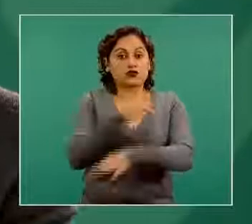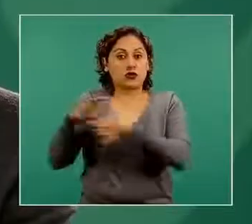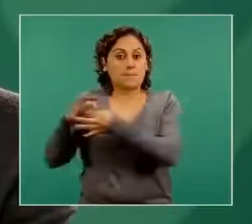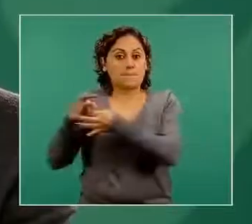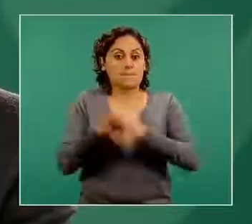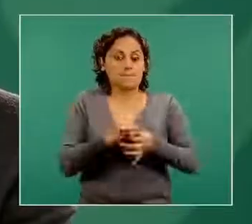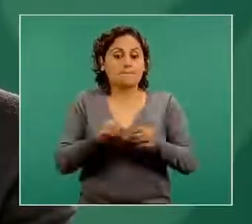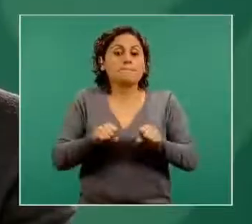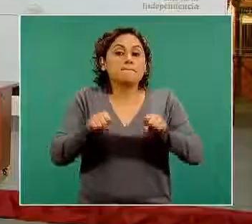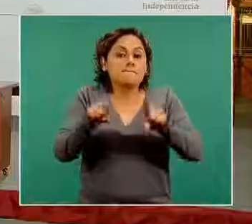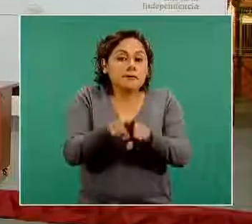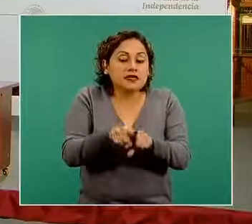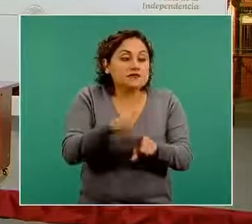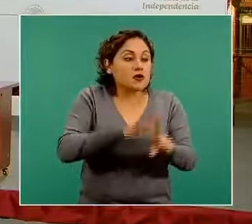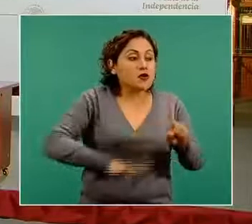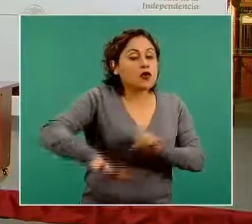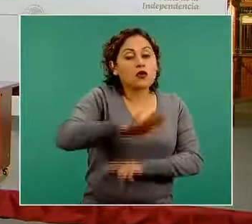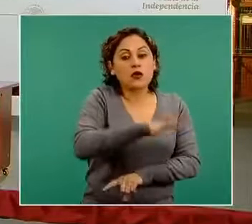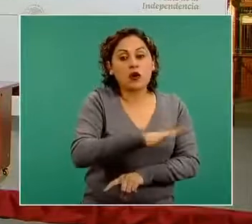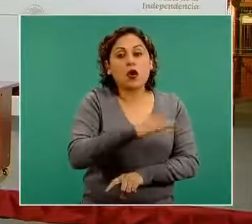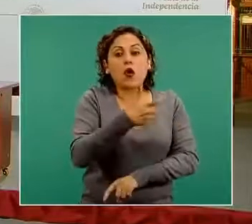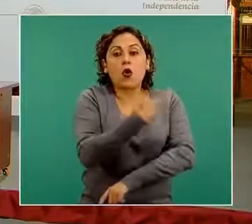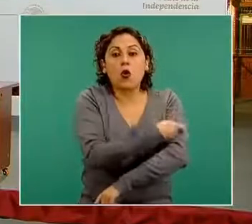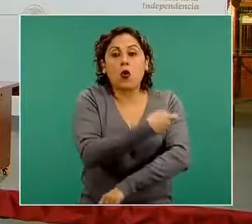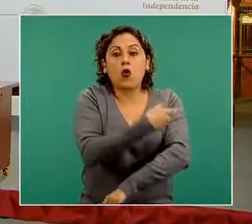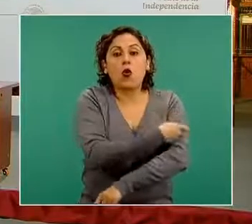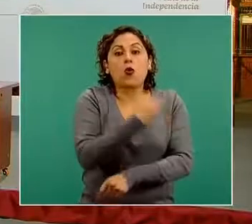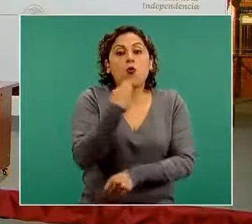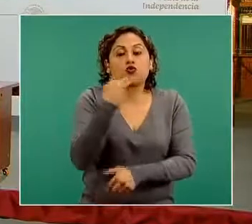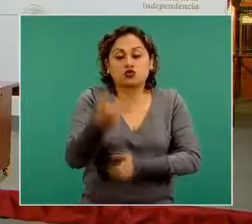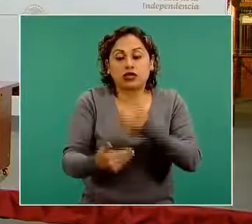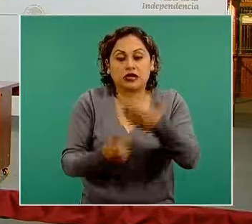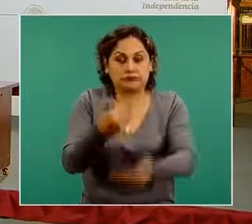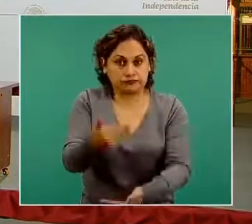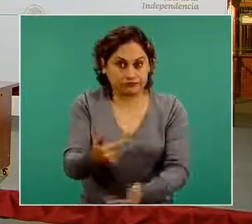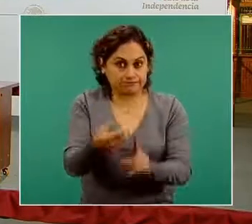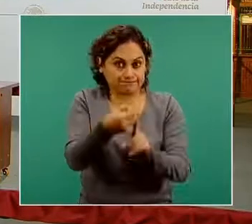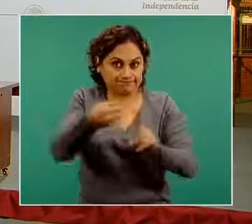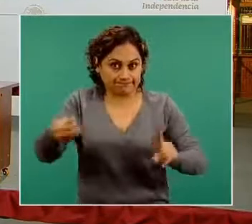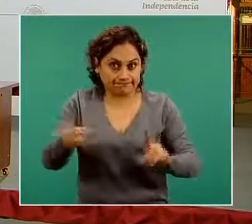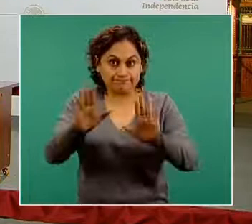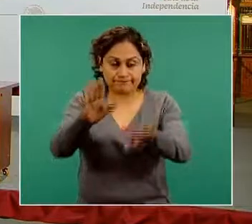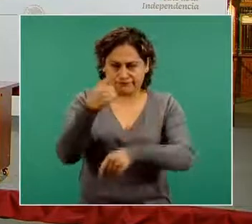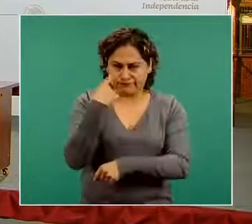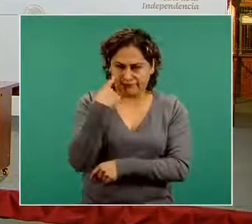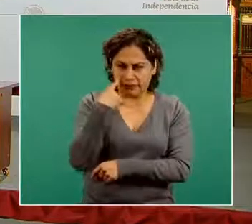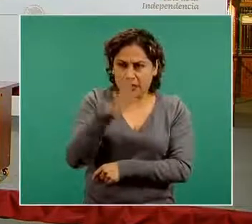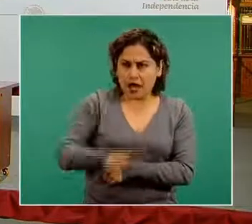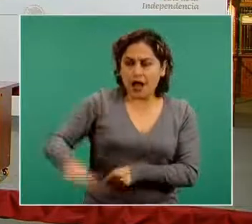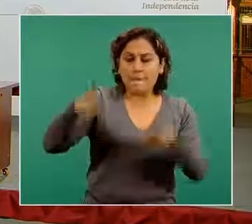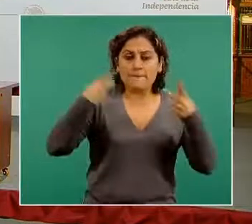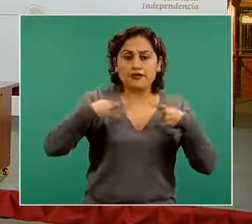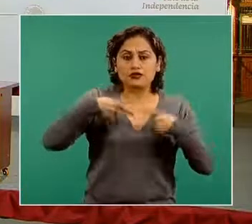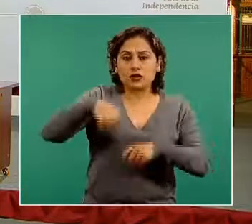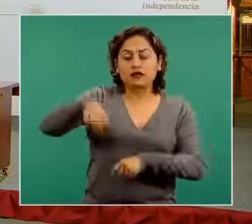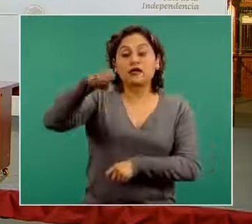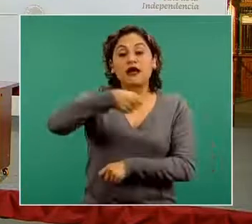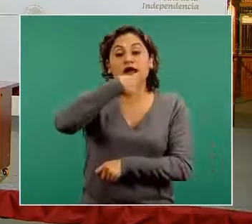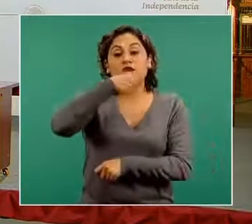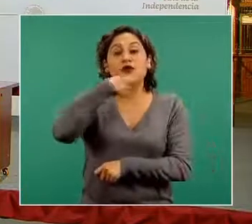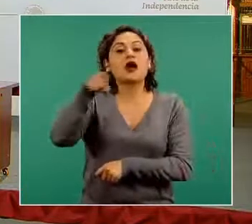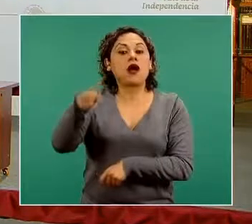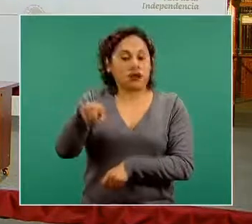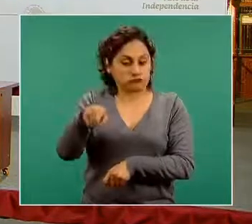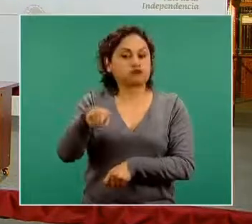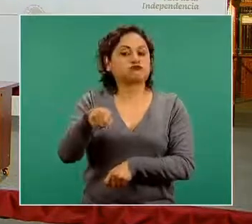de utilizarlos, el efecto que tienen. Recordar que la cobertura de personas adultas mayores como prioridad